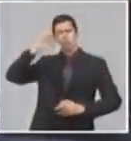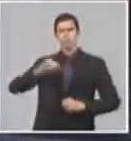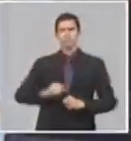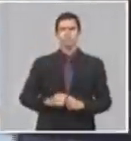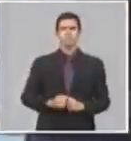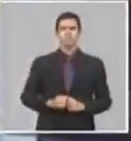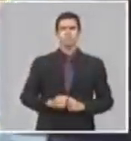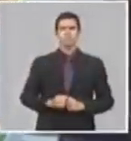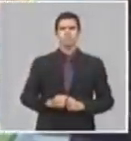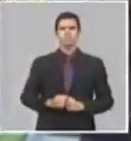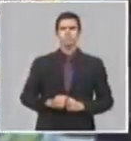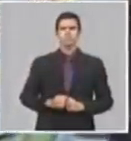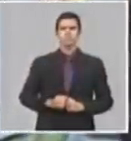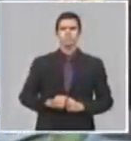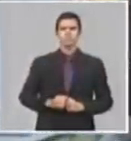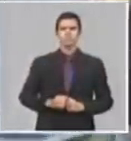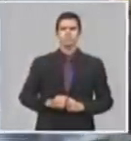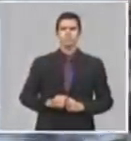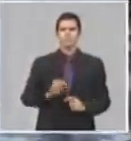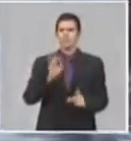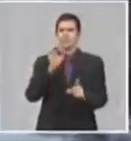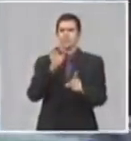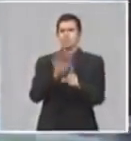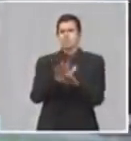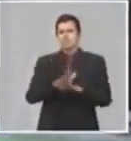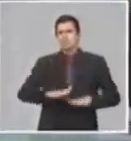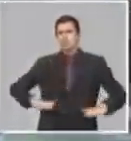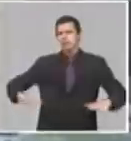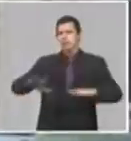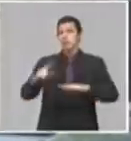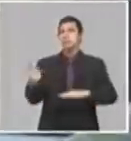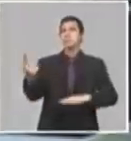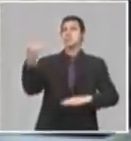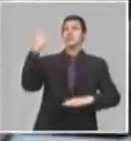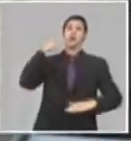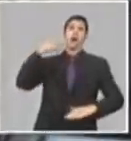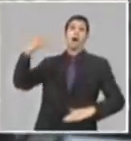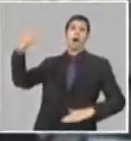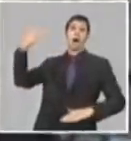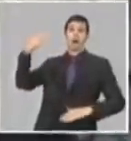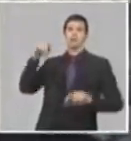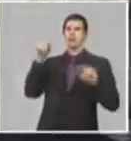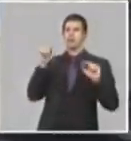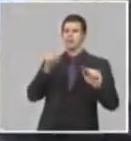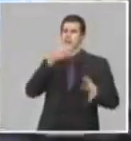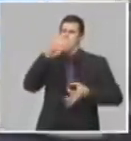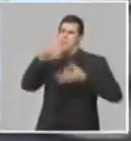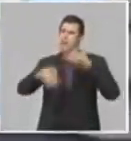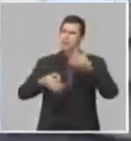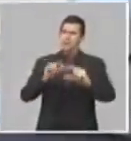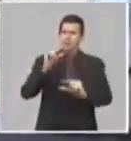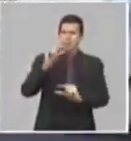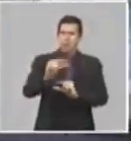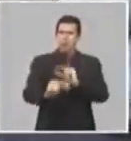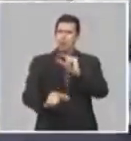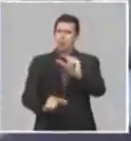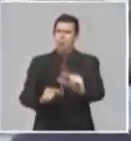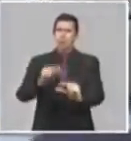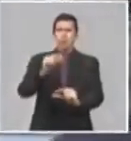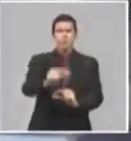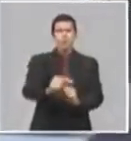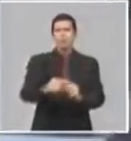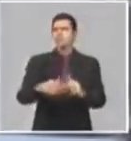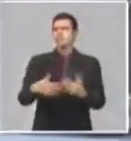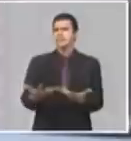había hablado desde esos días de que más adelante